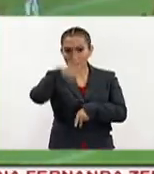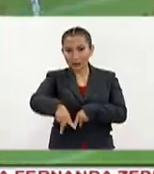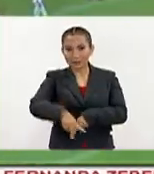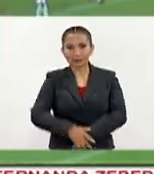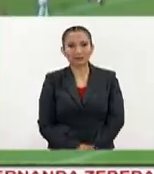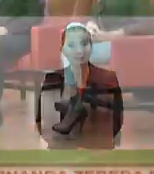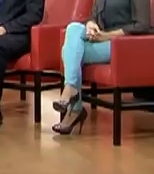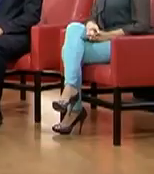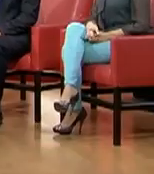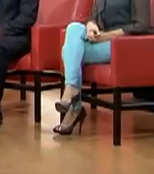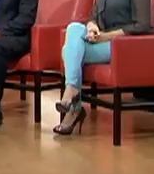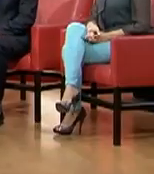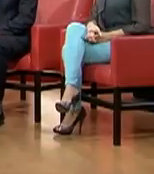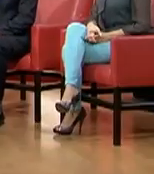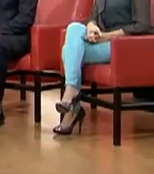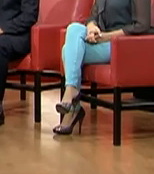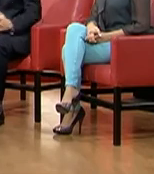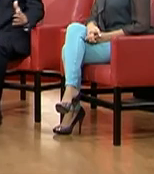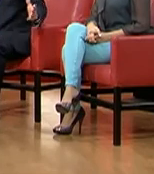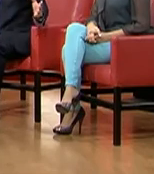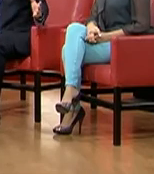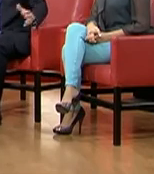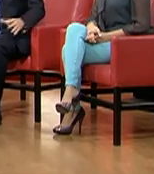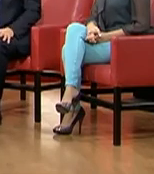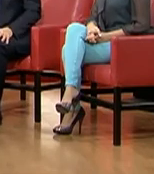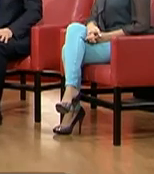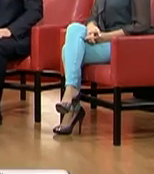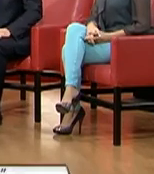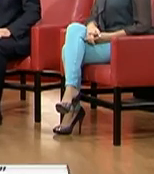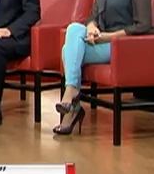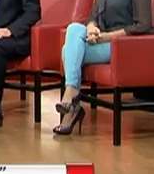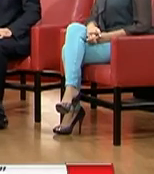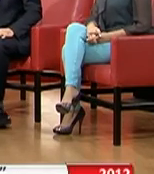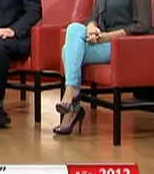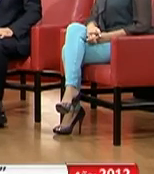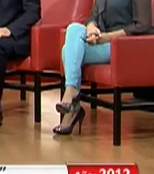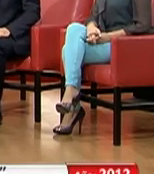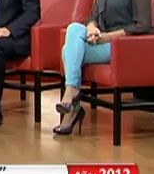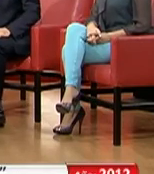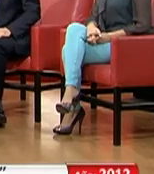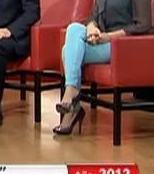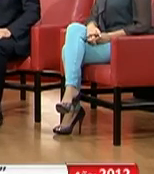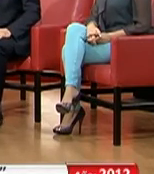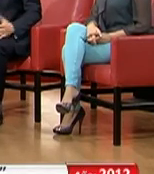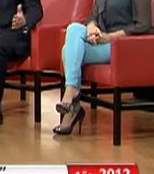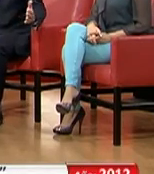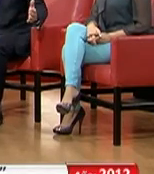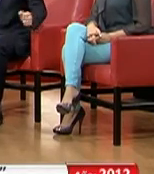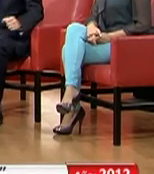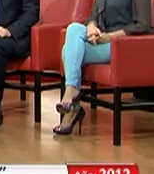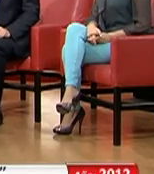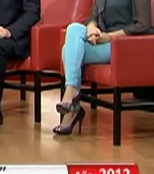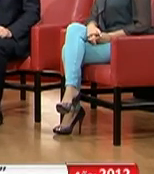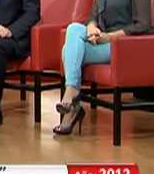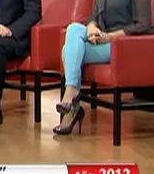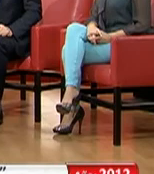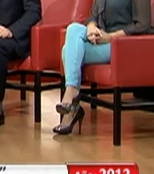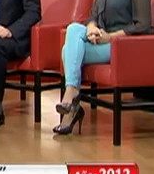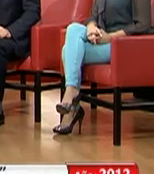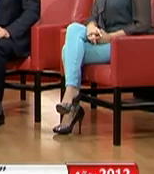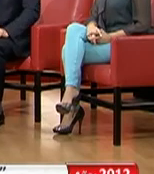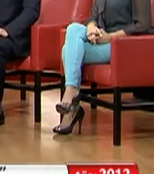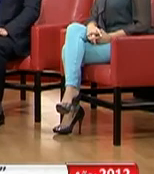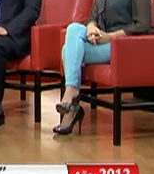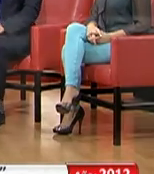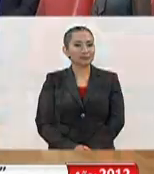mexicano. Muchas gracias por estar con nosotros esta semana. Fue un placer informarles. Nos vemos el próximo lunes, 6:30, con toda la información. Así